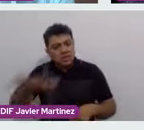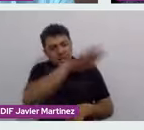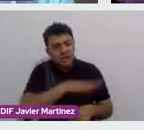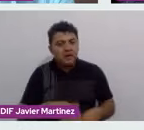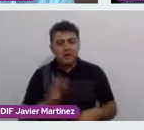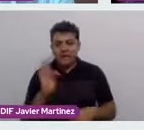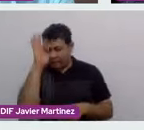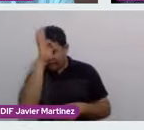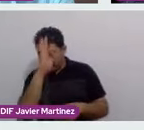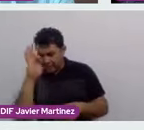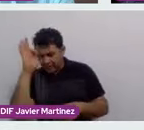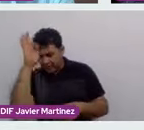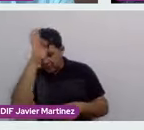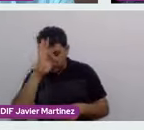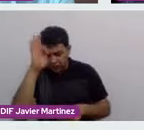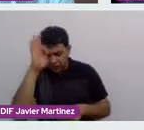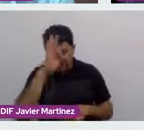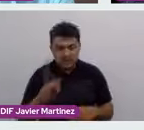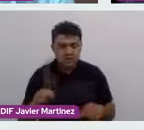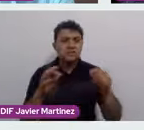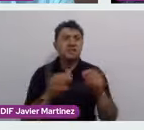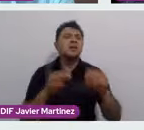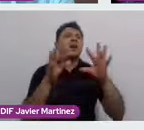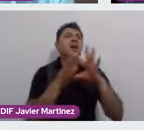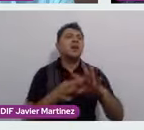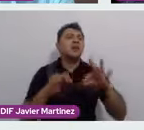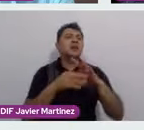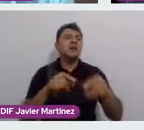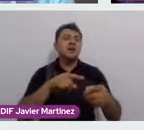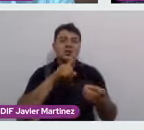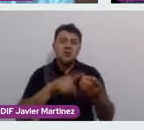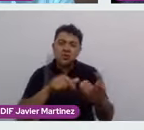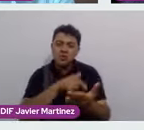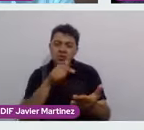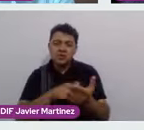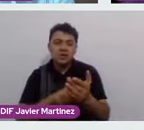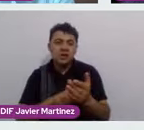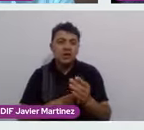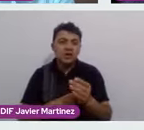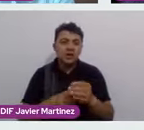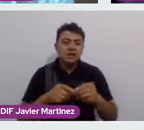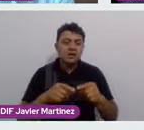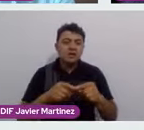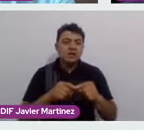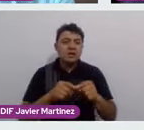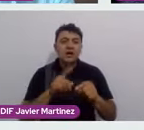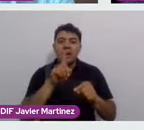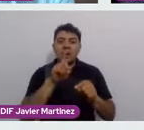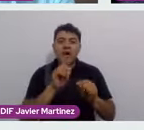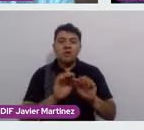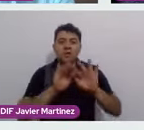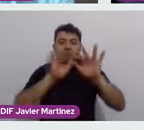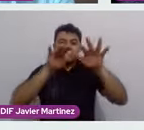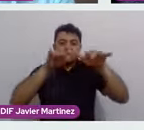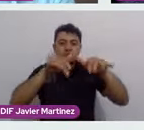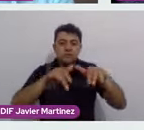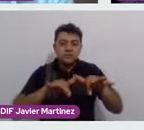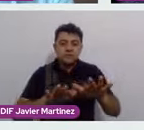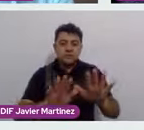cerca de fuentes o de arroyos para tratar de, en lo que daban su plática, enmascarar el zumbido de los que lo padecían,